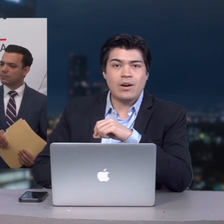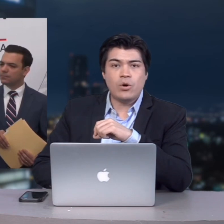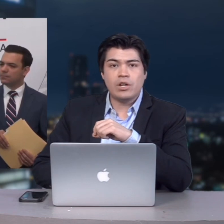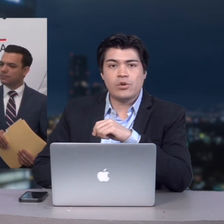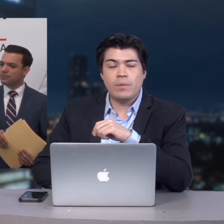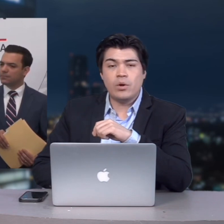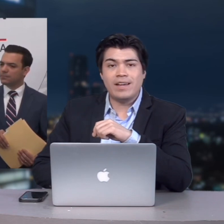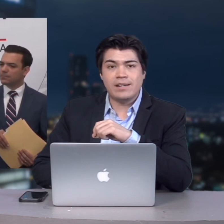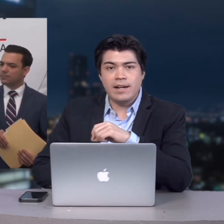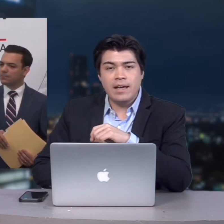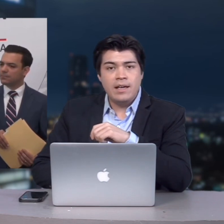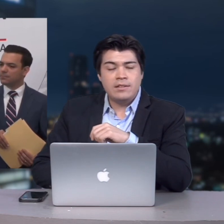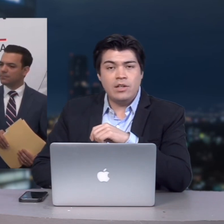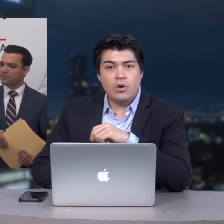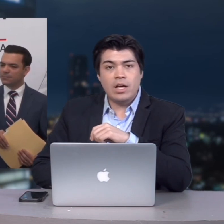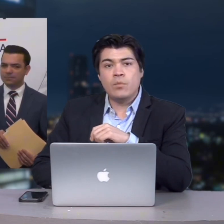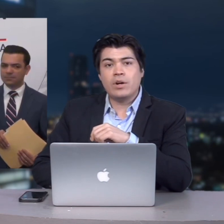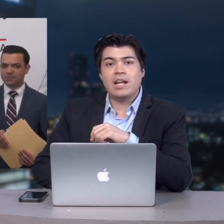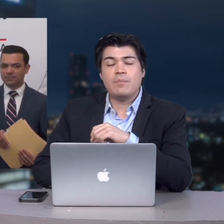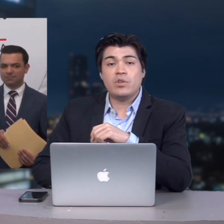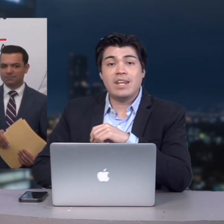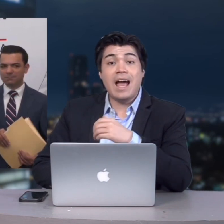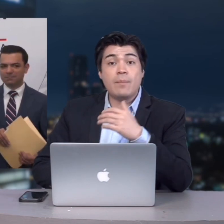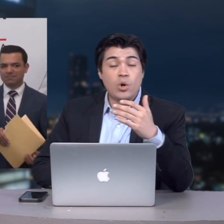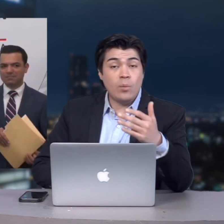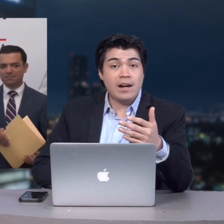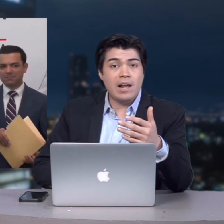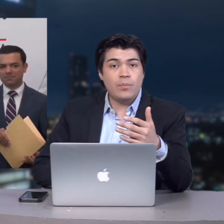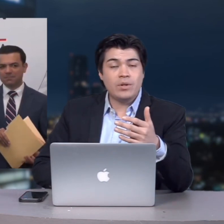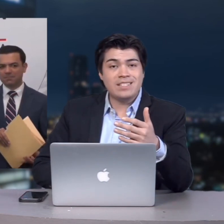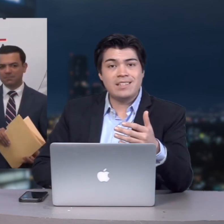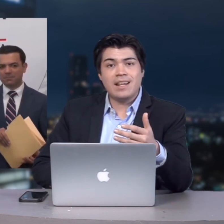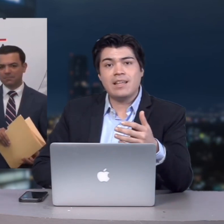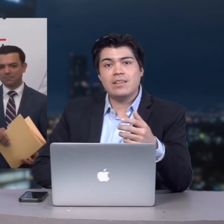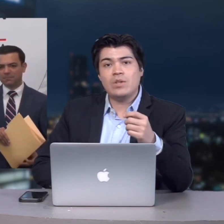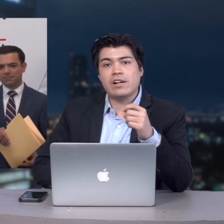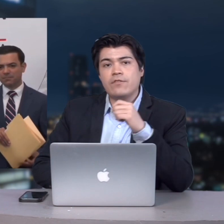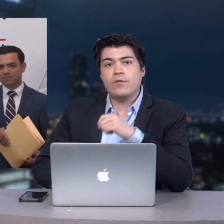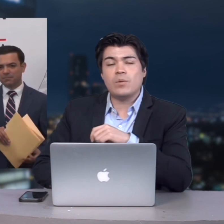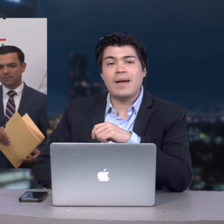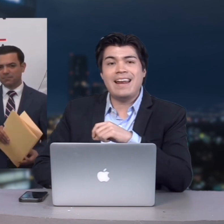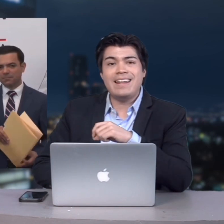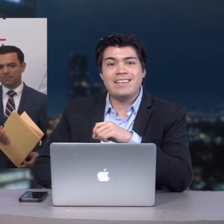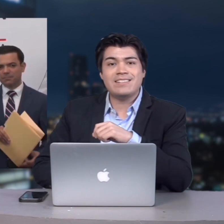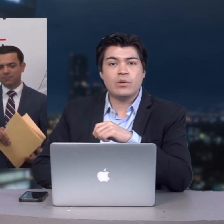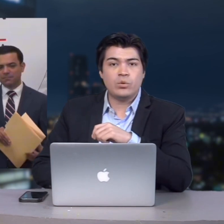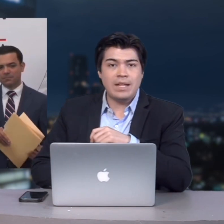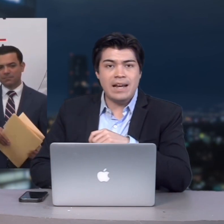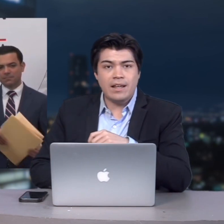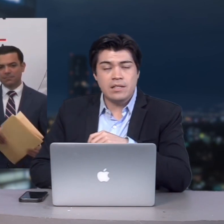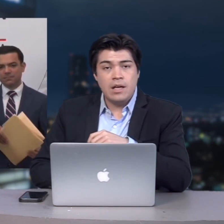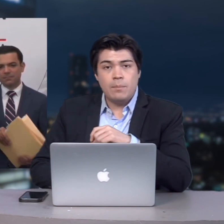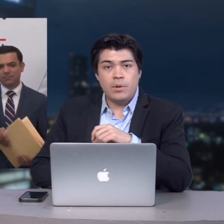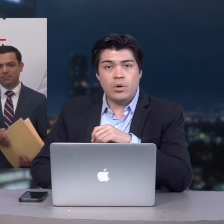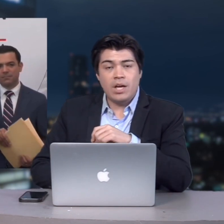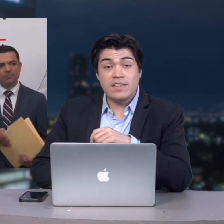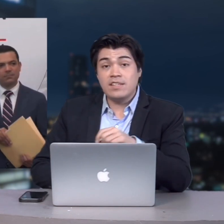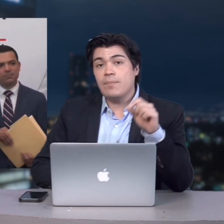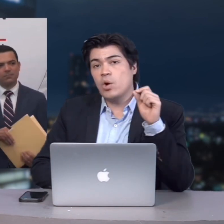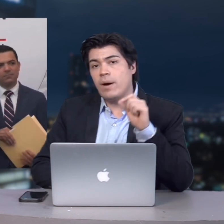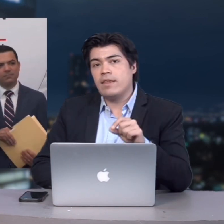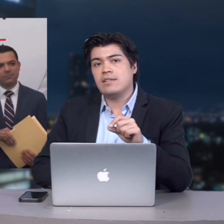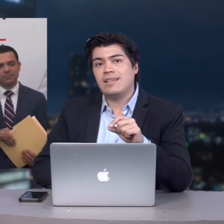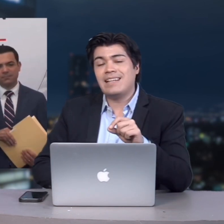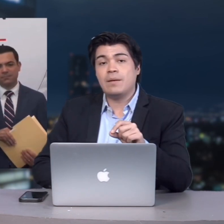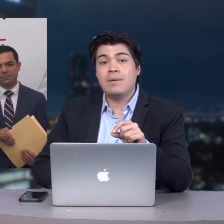panista Jorge Romero Herrera dijo que morena podría aprobarla porque se trata de una reforma a leyes secundarias pero que de